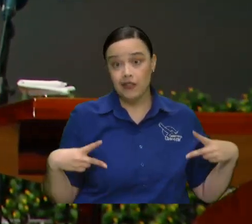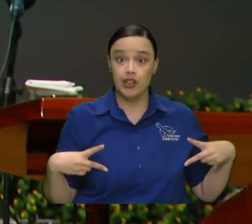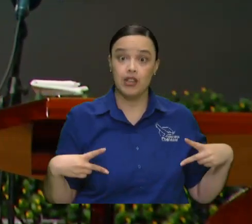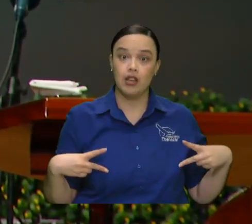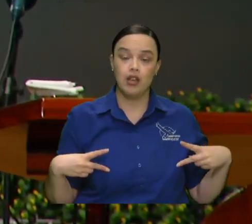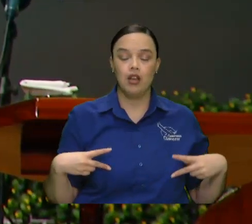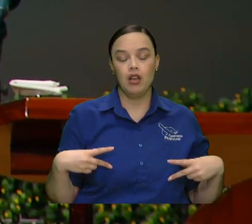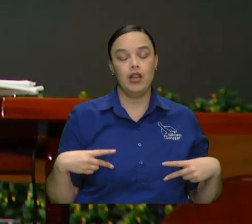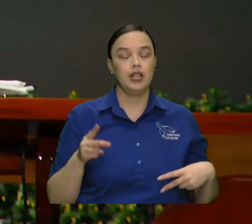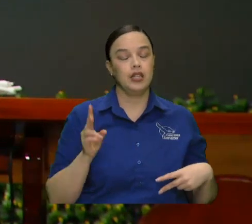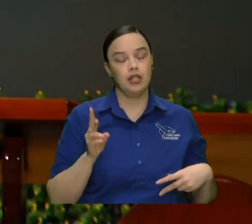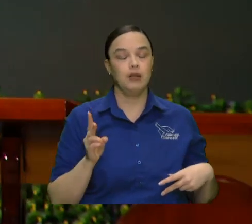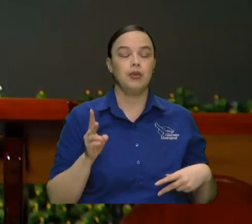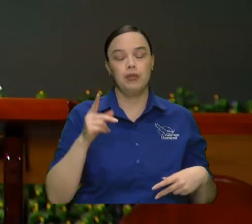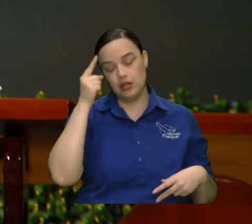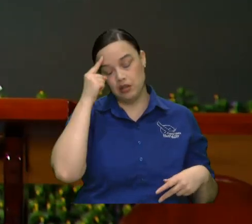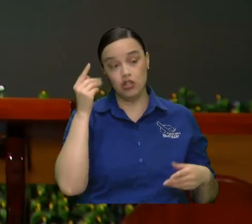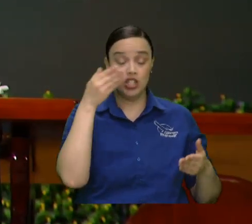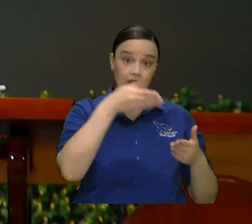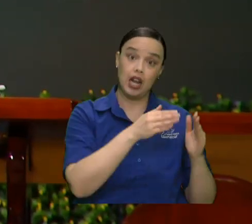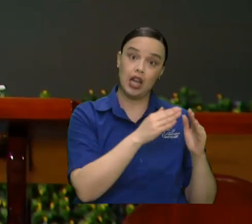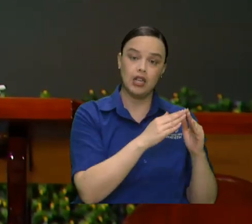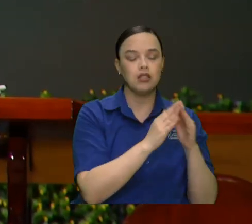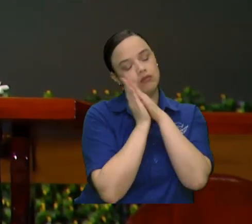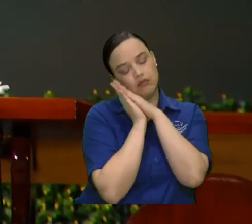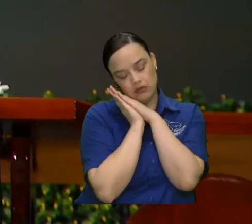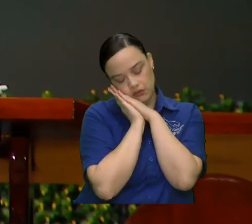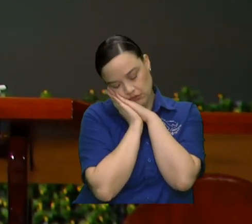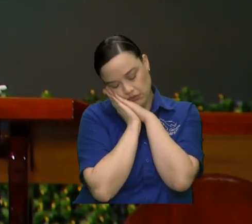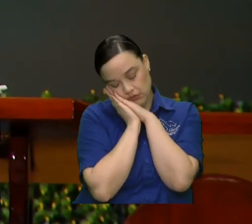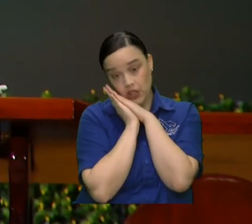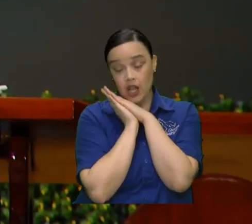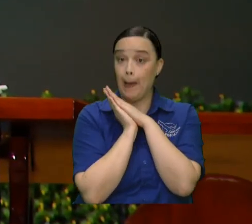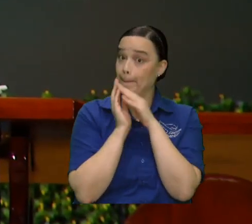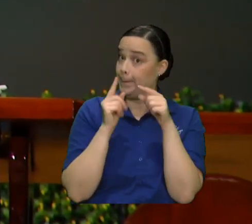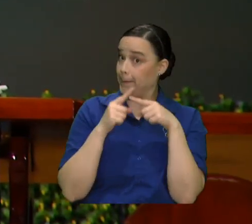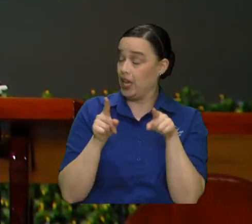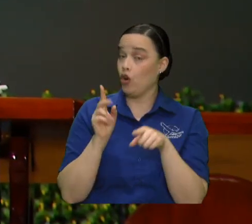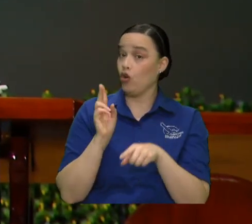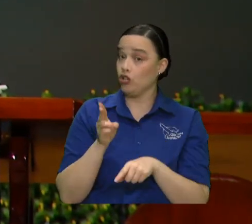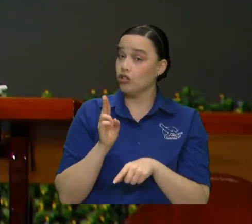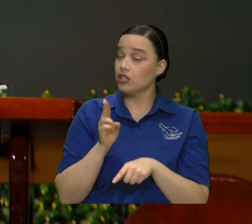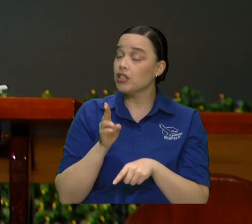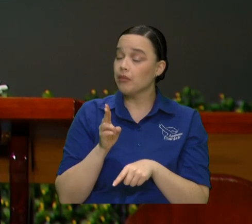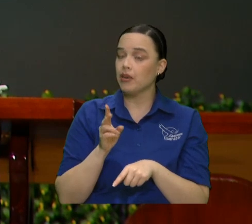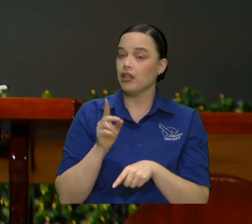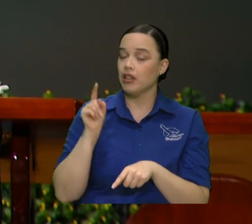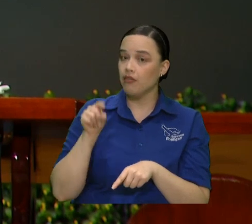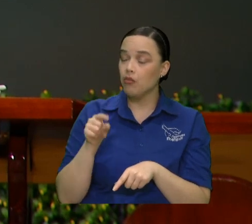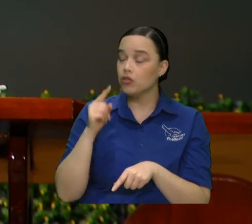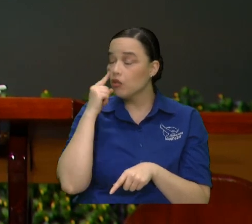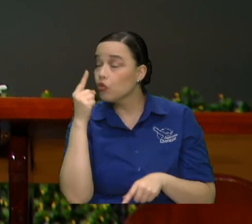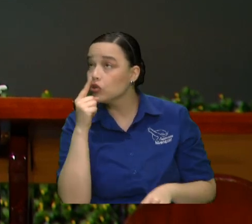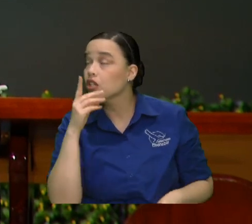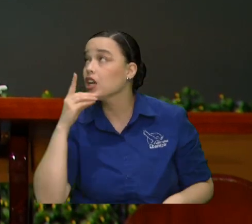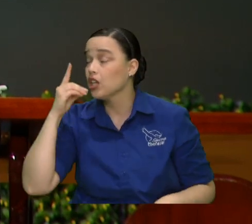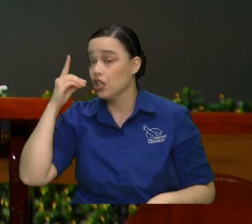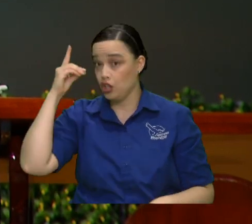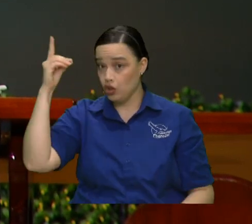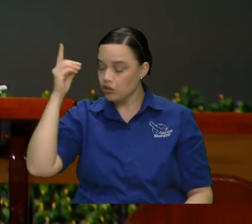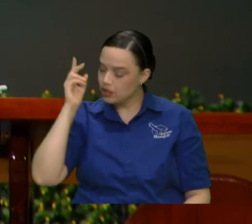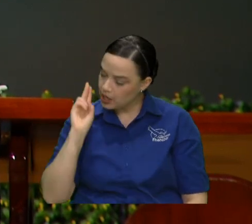para ir a dormir sin embargo deberíamos tener nosotros un altar personal y familiar deberíamos